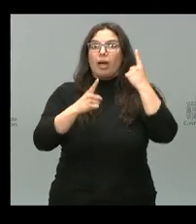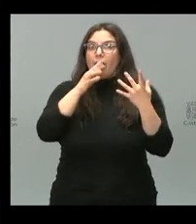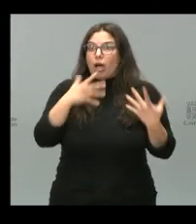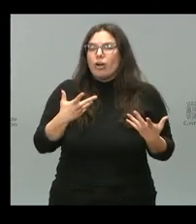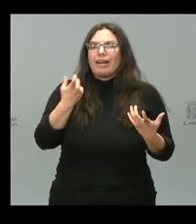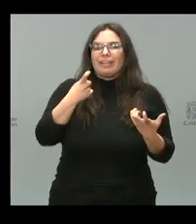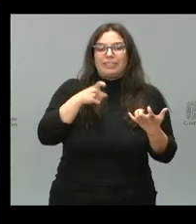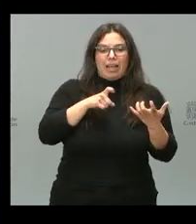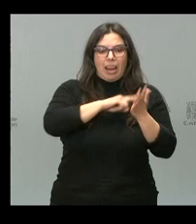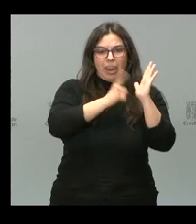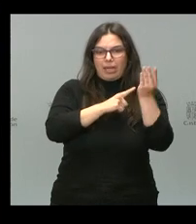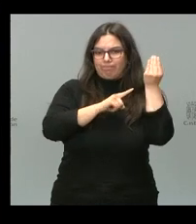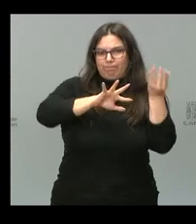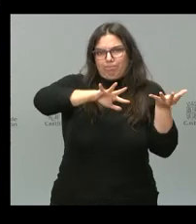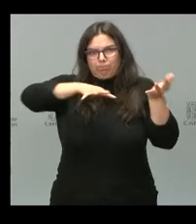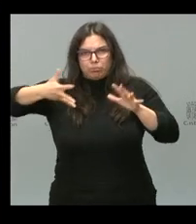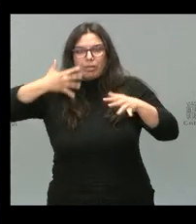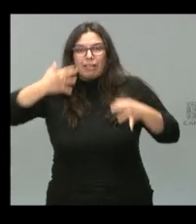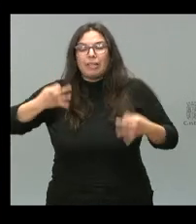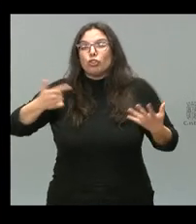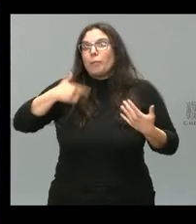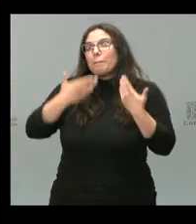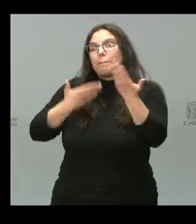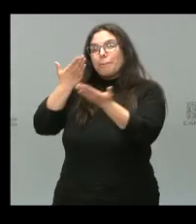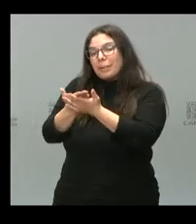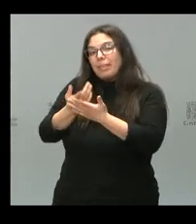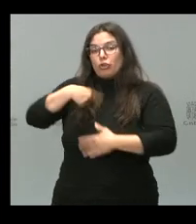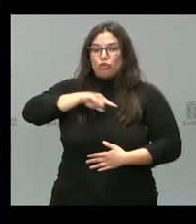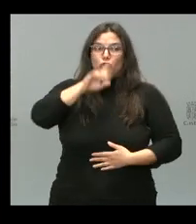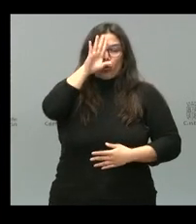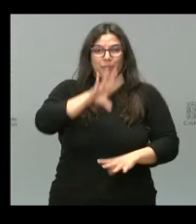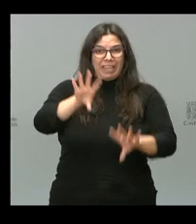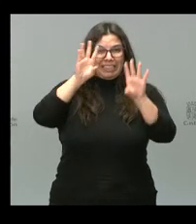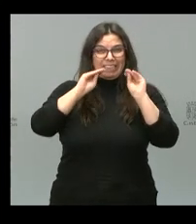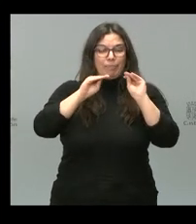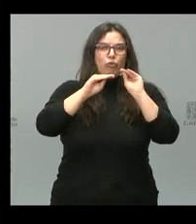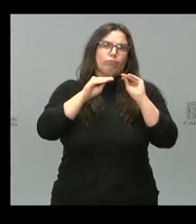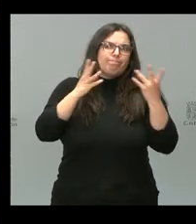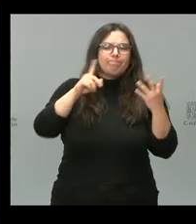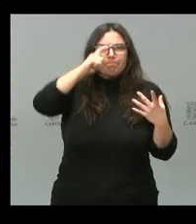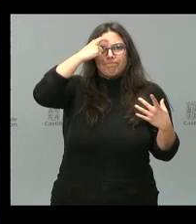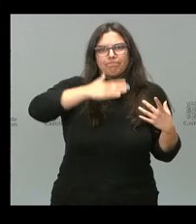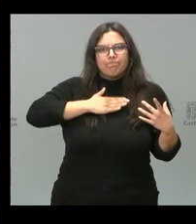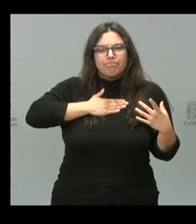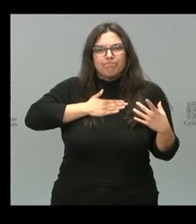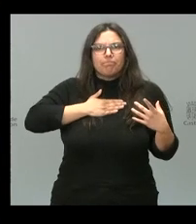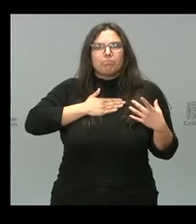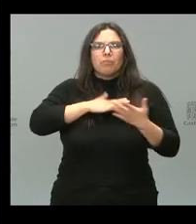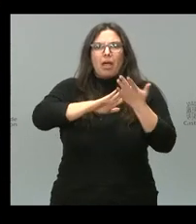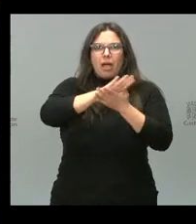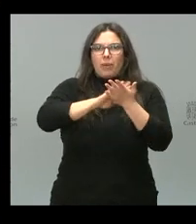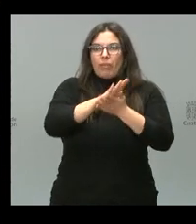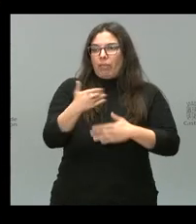desarrollo Entonces yo lo que pediría y defienda si no entendemos y así venimos hablándolo ya no solo en el recién